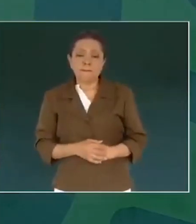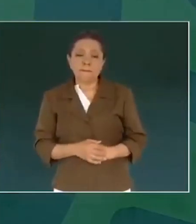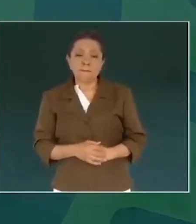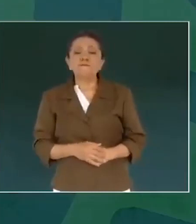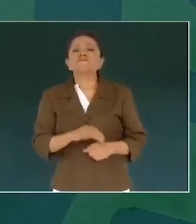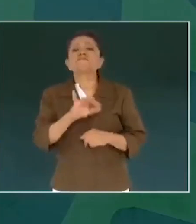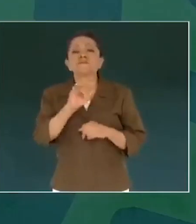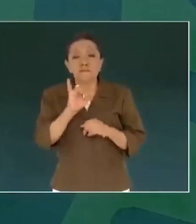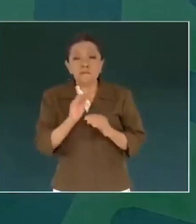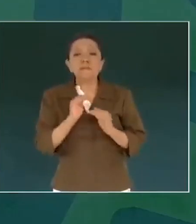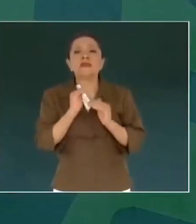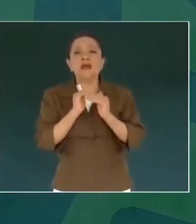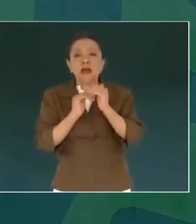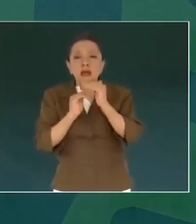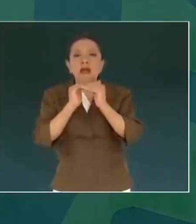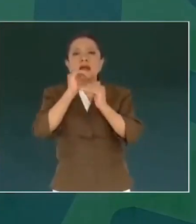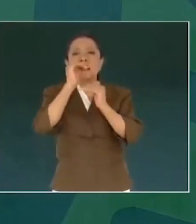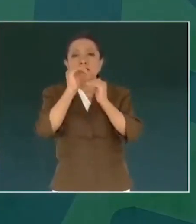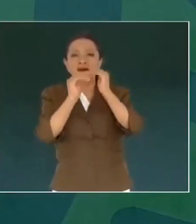avanzando